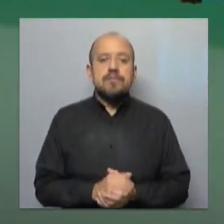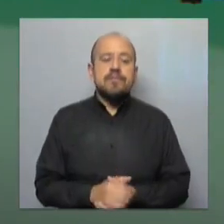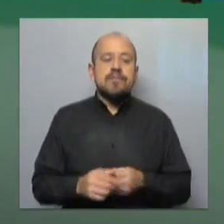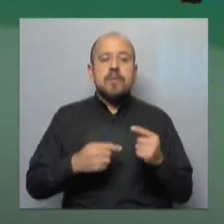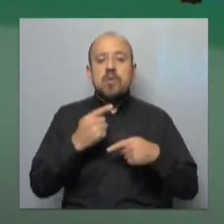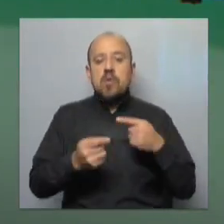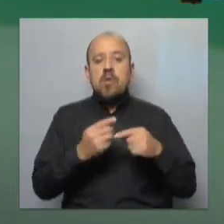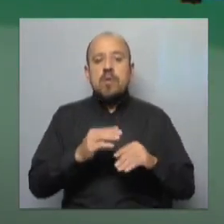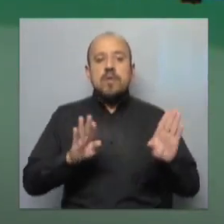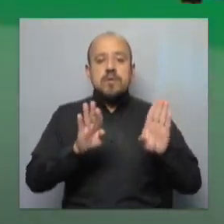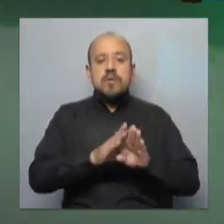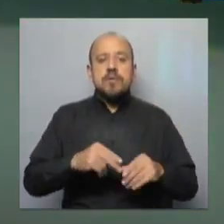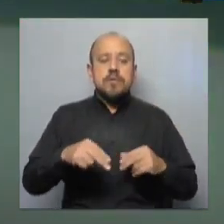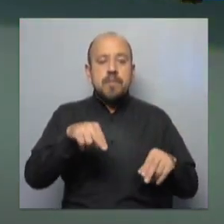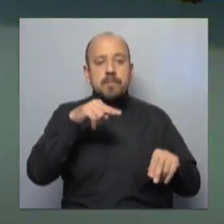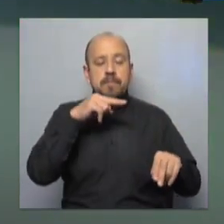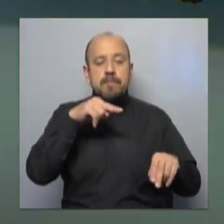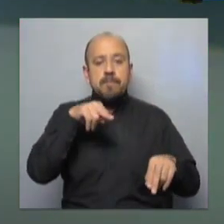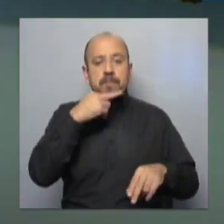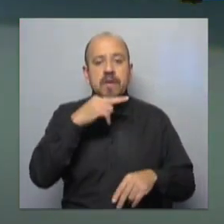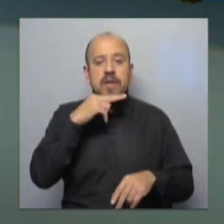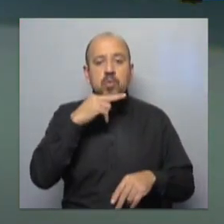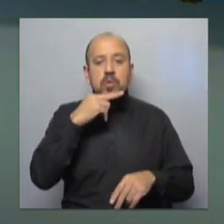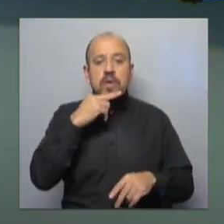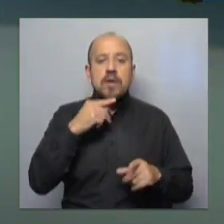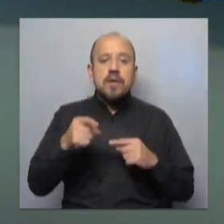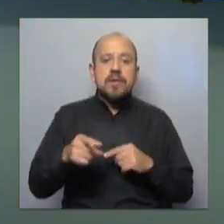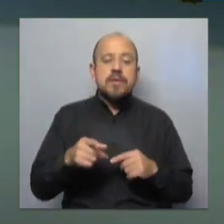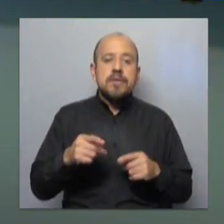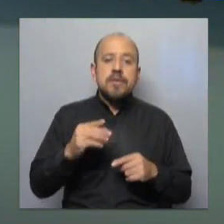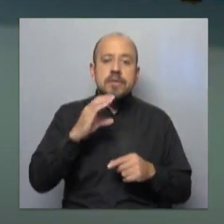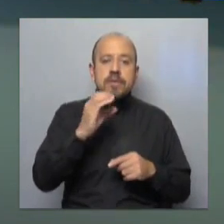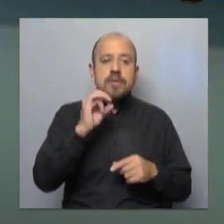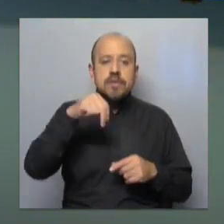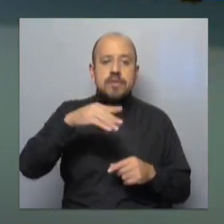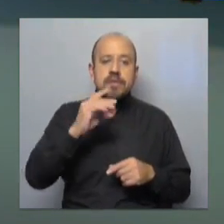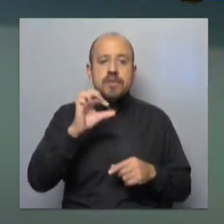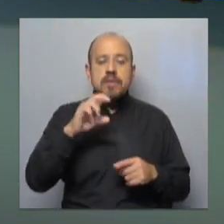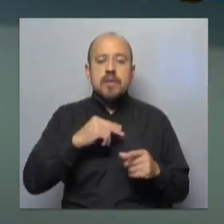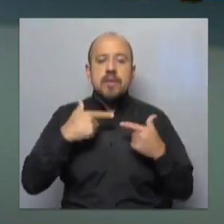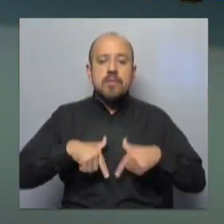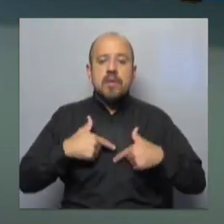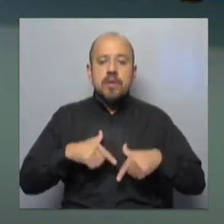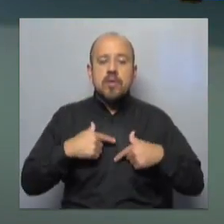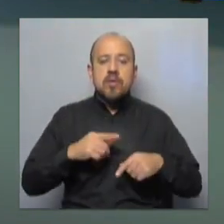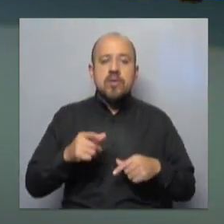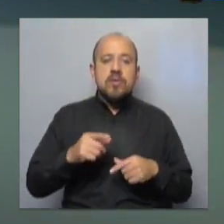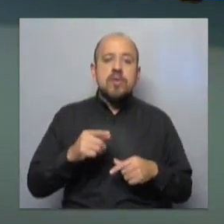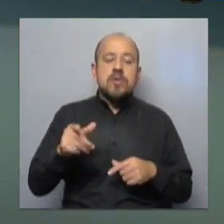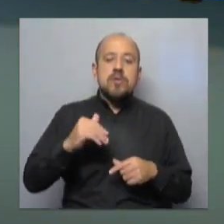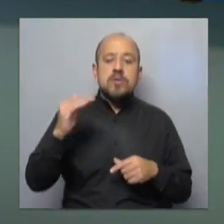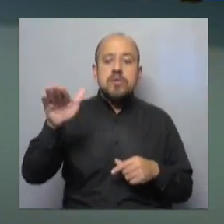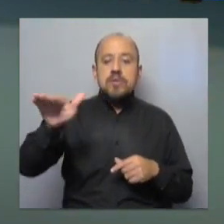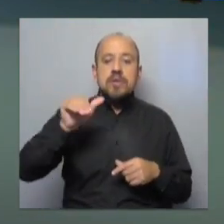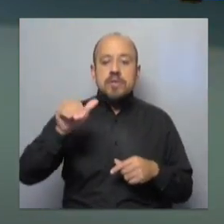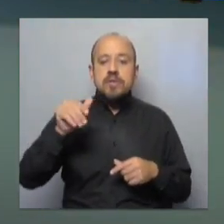del cierre de la metalúrgica sinter de capitales brasileños el ministerio de industria energía y minería va a convocar justamente a